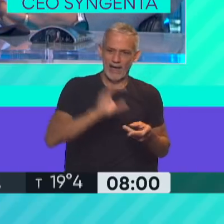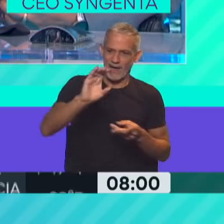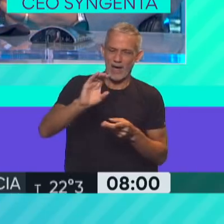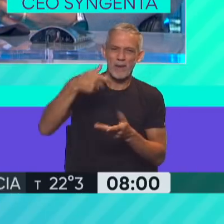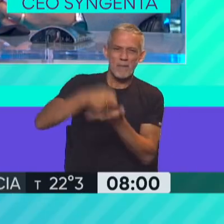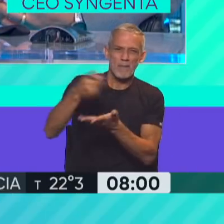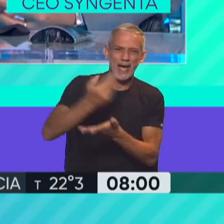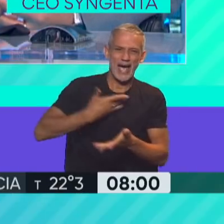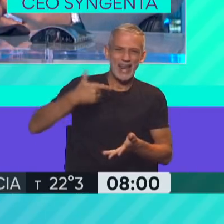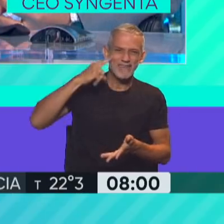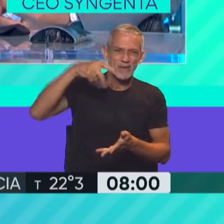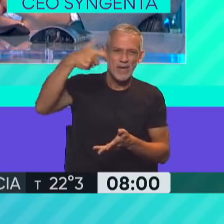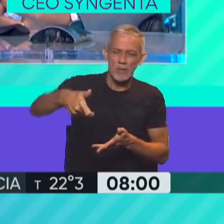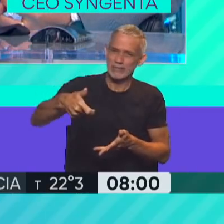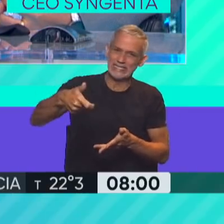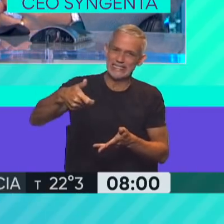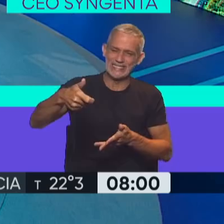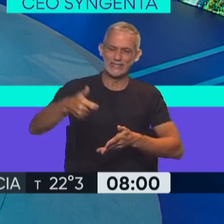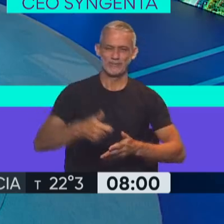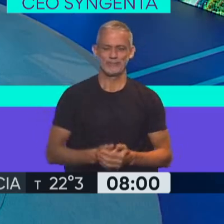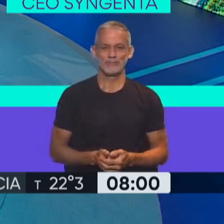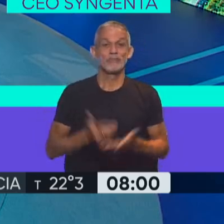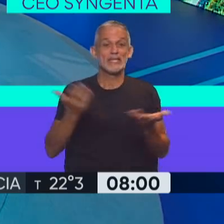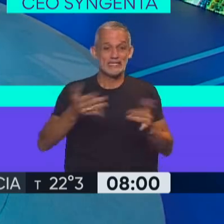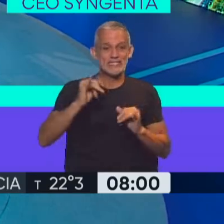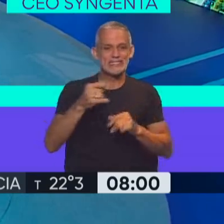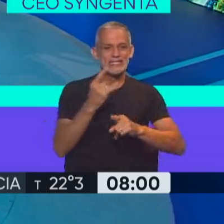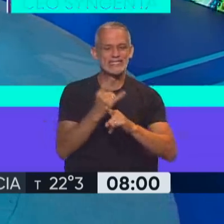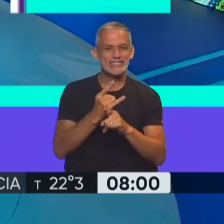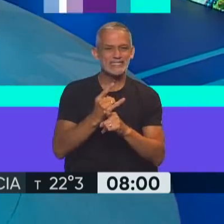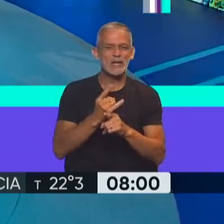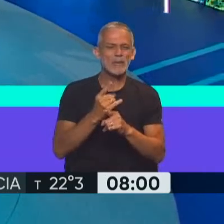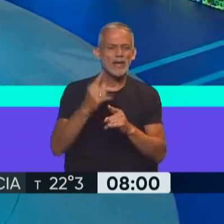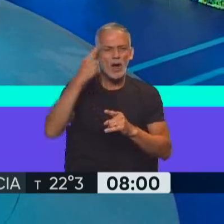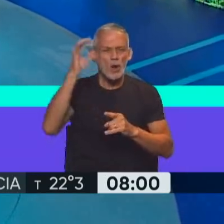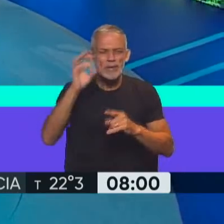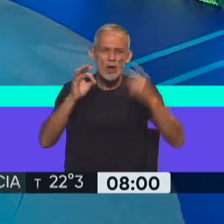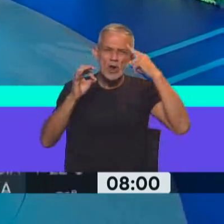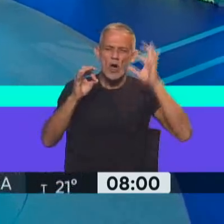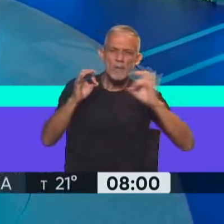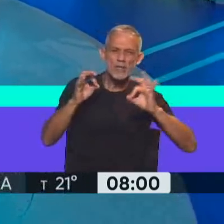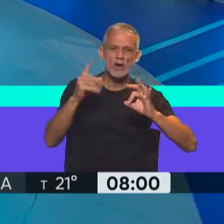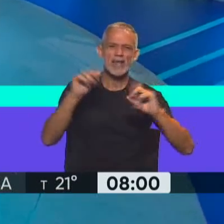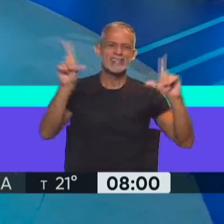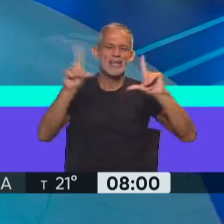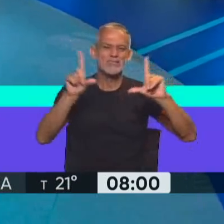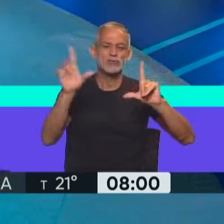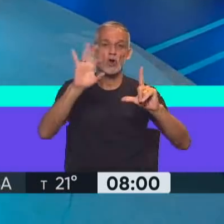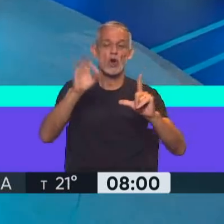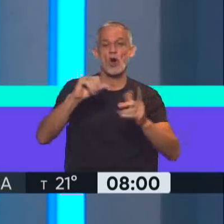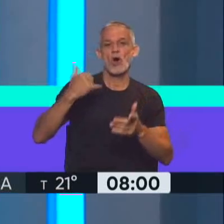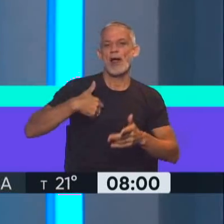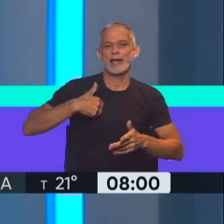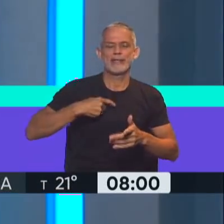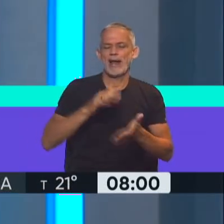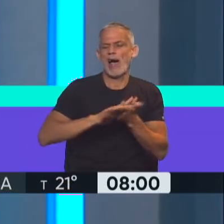el vencimiento que tenemos en marzo está si siempre las voces que por ahí se escuchan en la tele así como que el país no sale